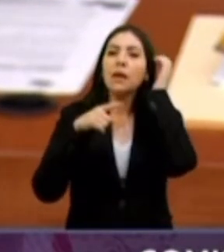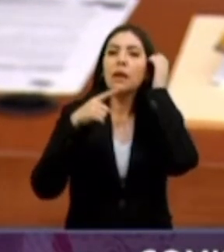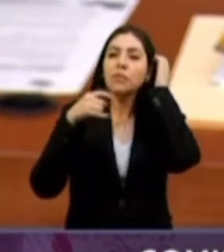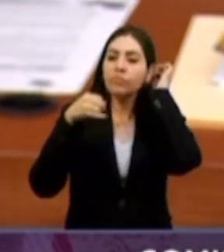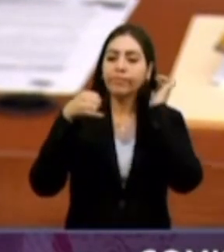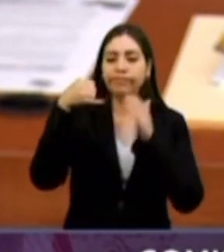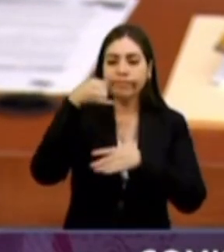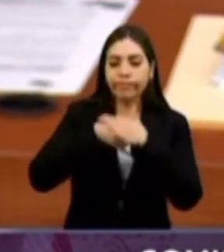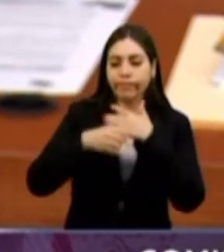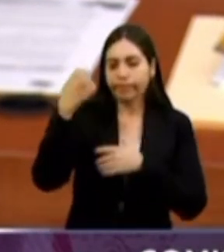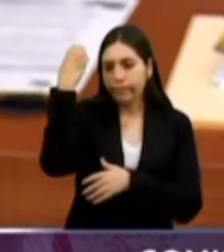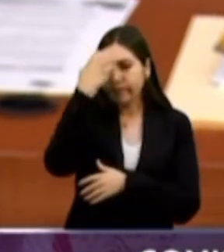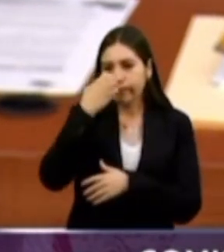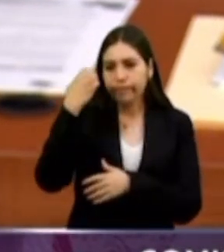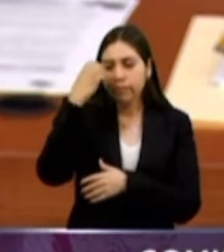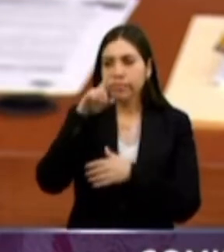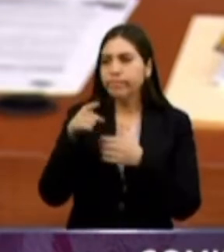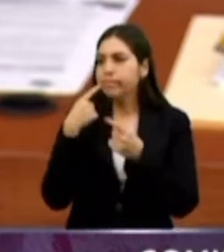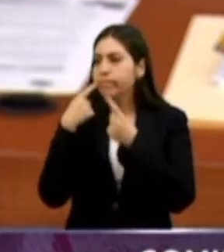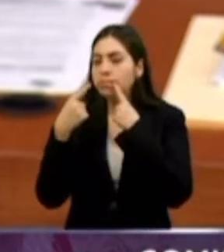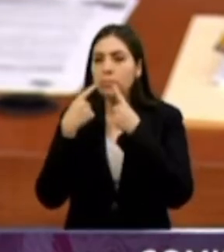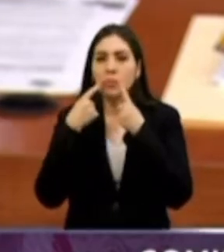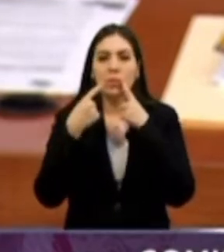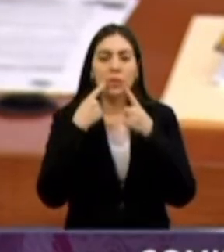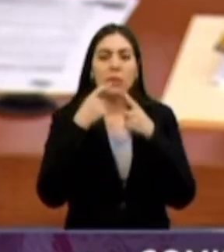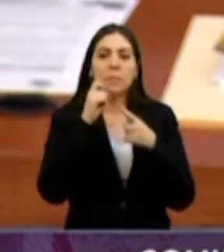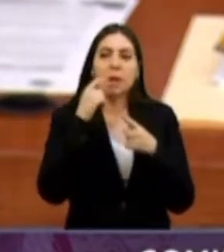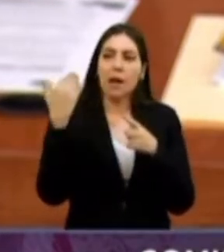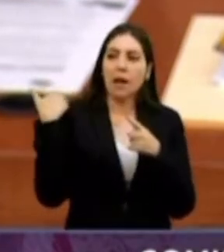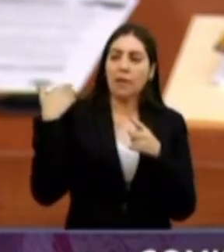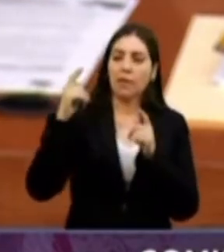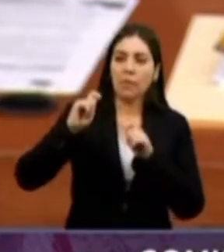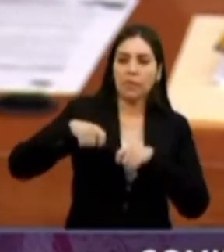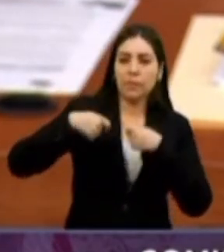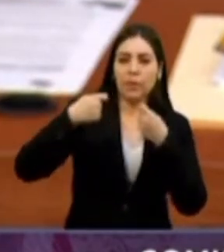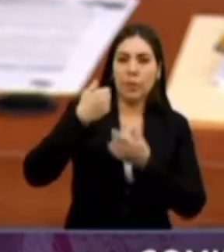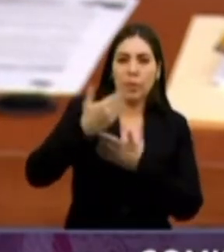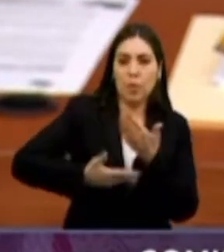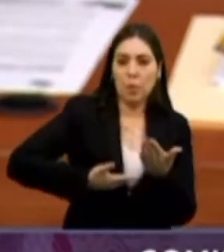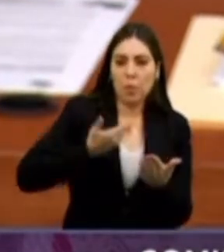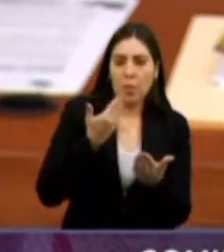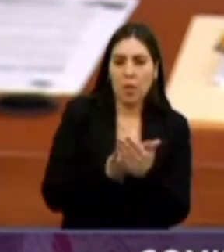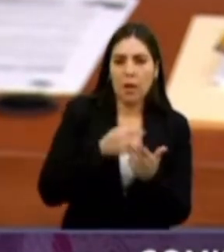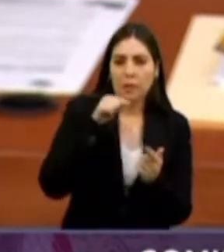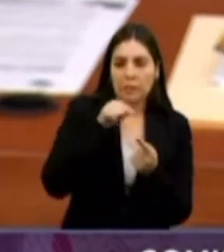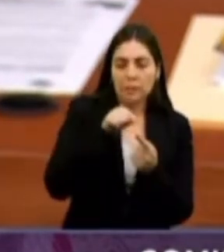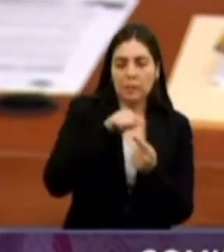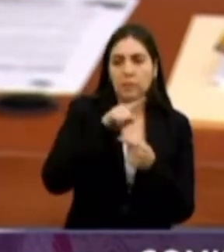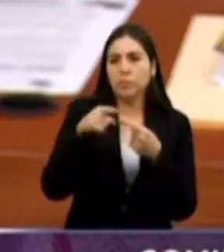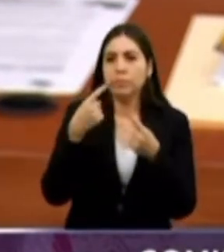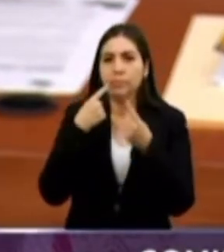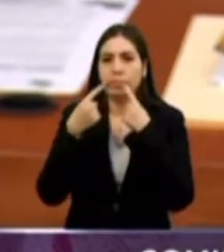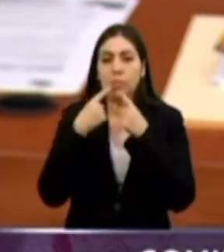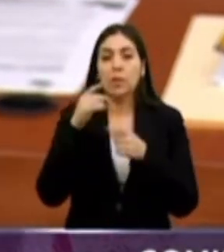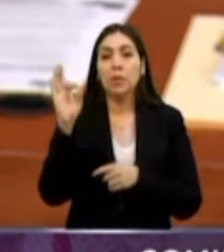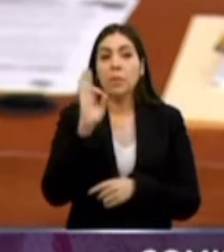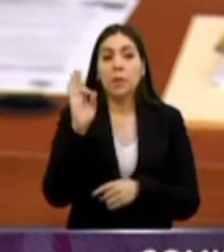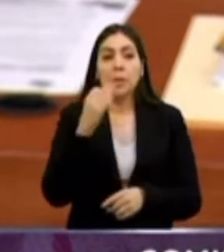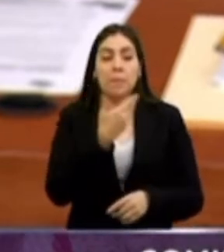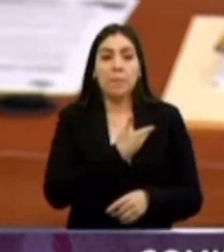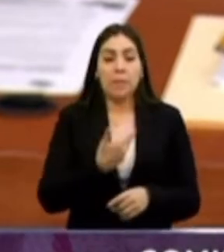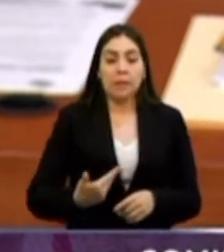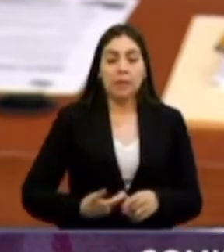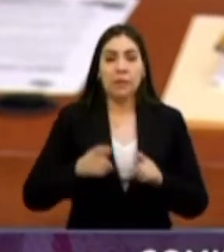las iniciativas presentadas y que se lleguen a presentar por el titular del Ejecutivo